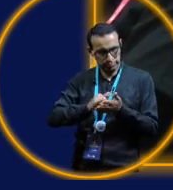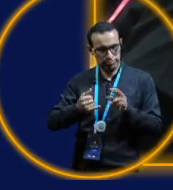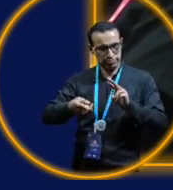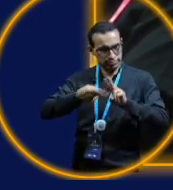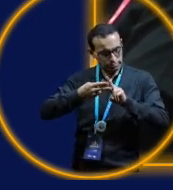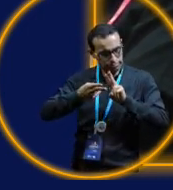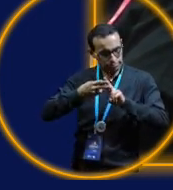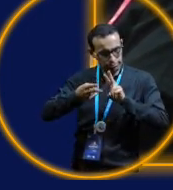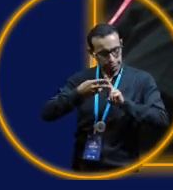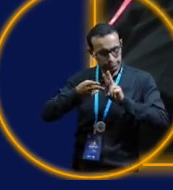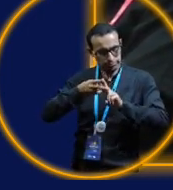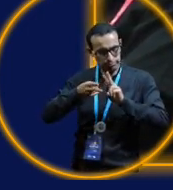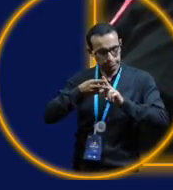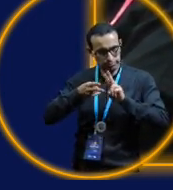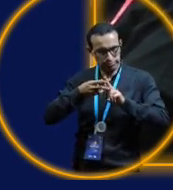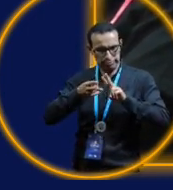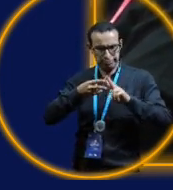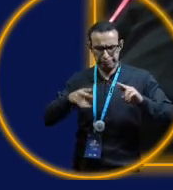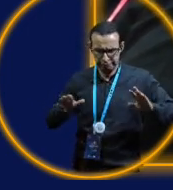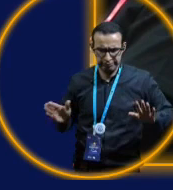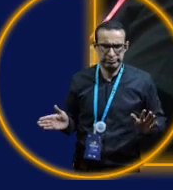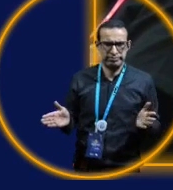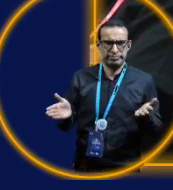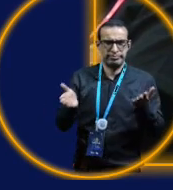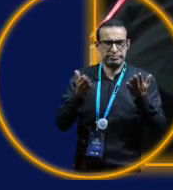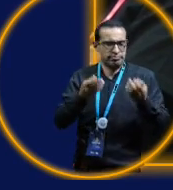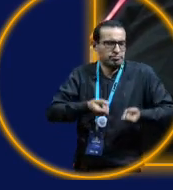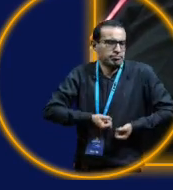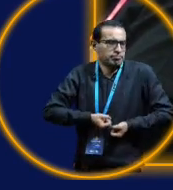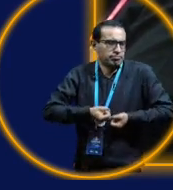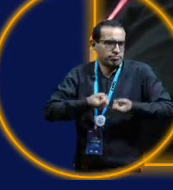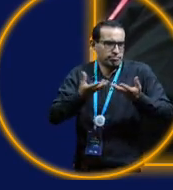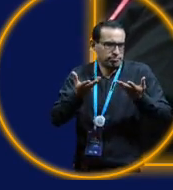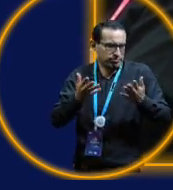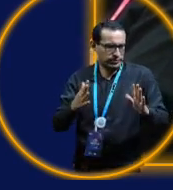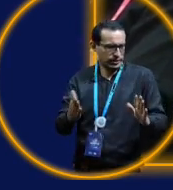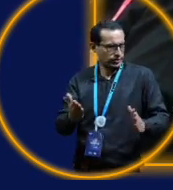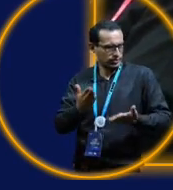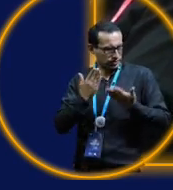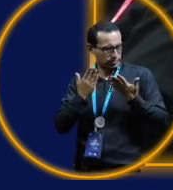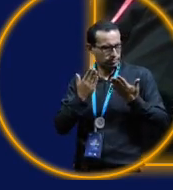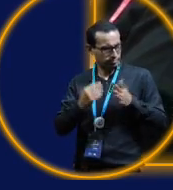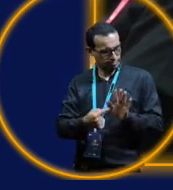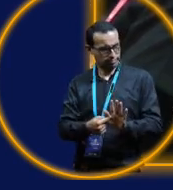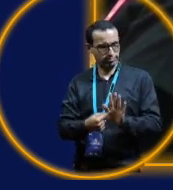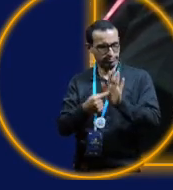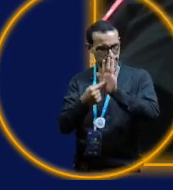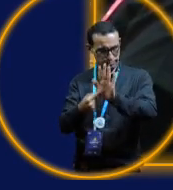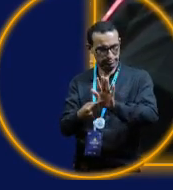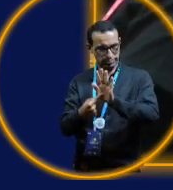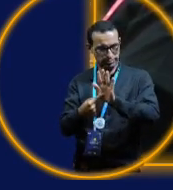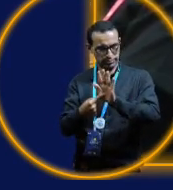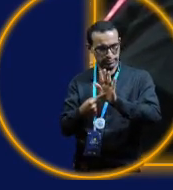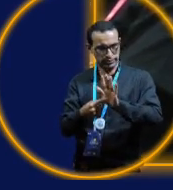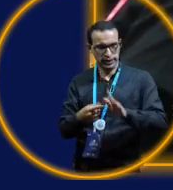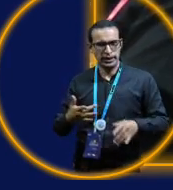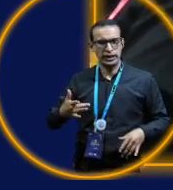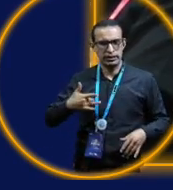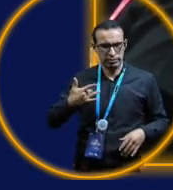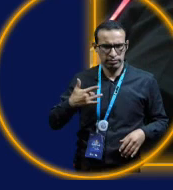wege ourselves that helps Us to Express What we